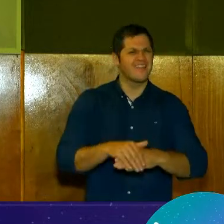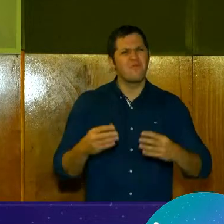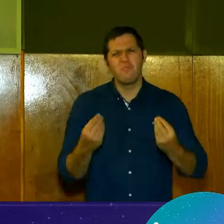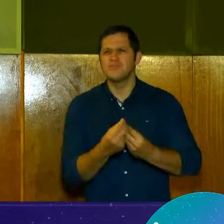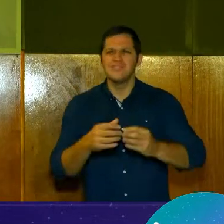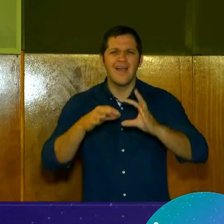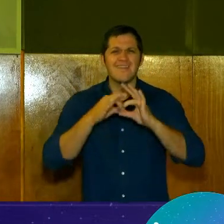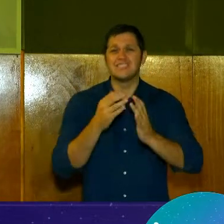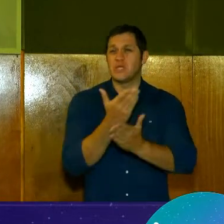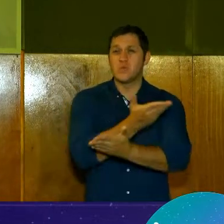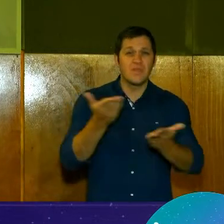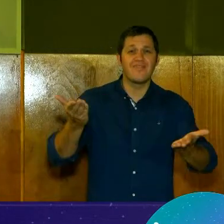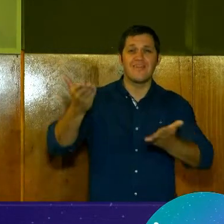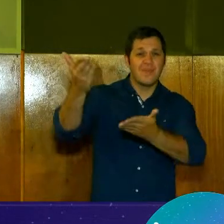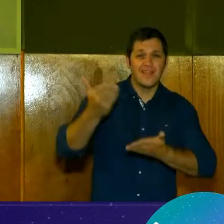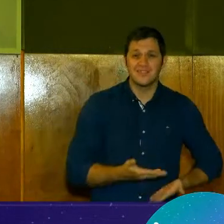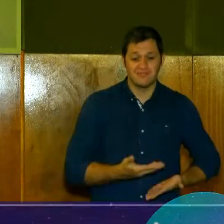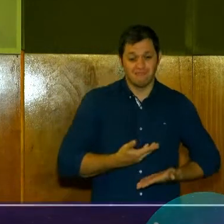sponsor